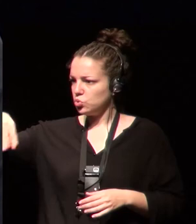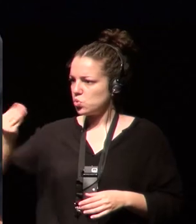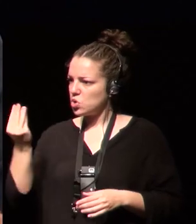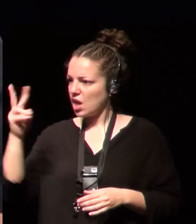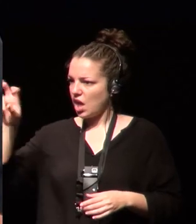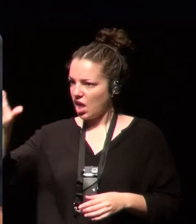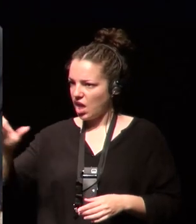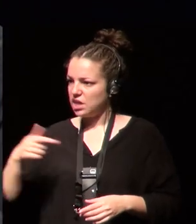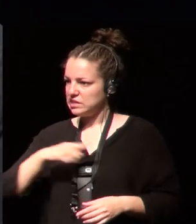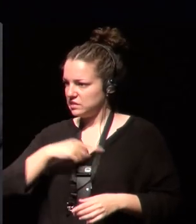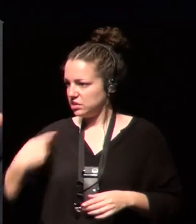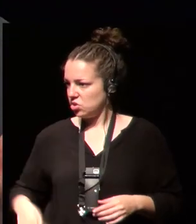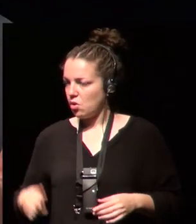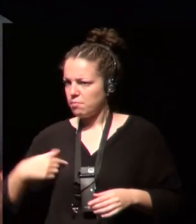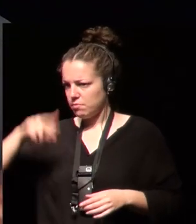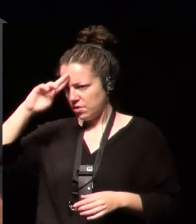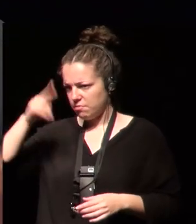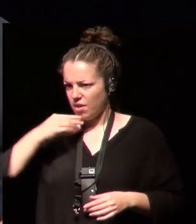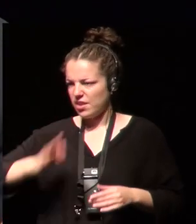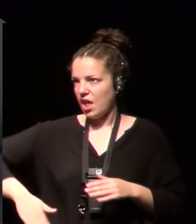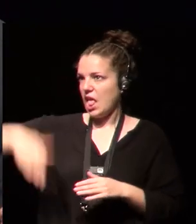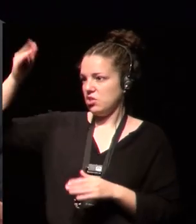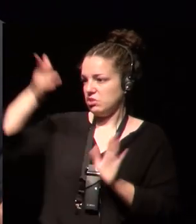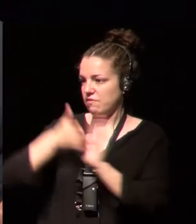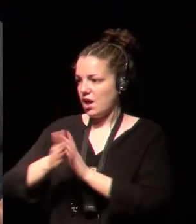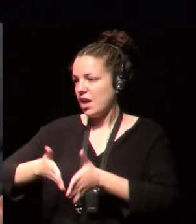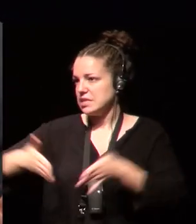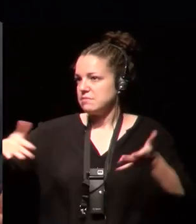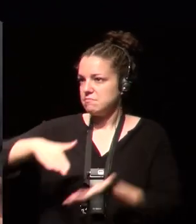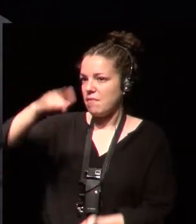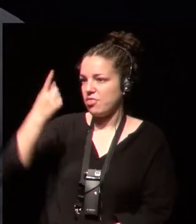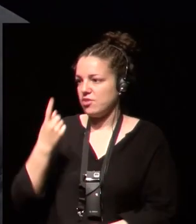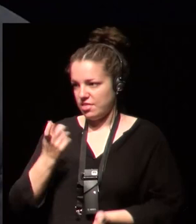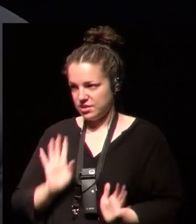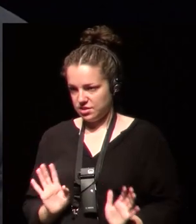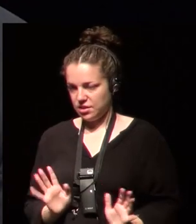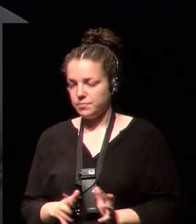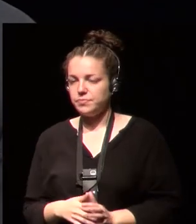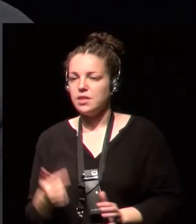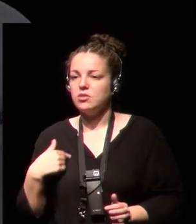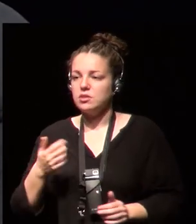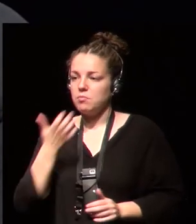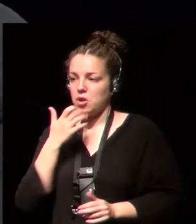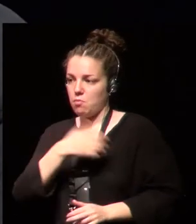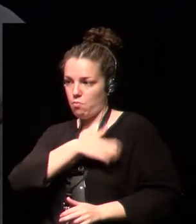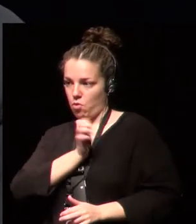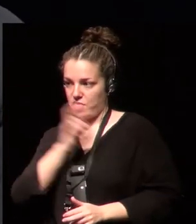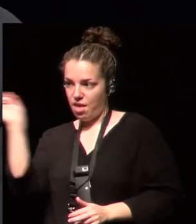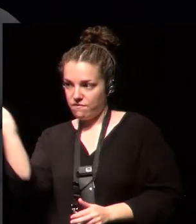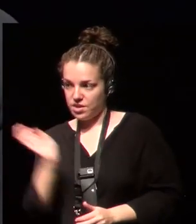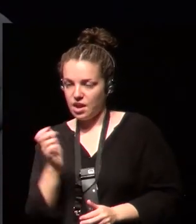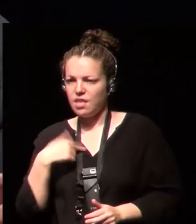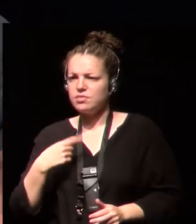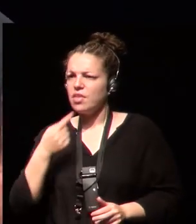que necesitaba espacio. Y cuando venían las autoridades, decían, perdón, ¿no